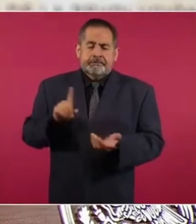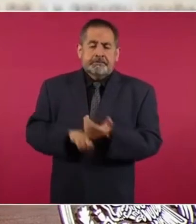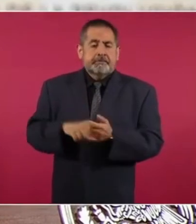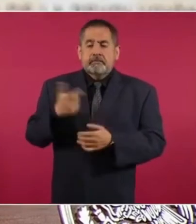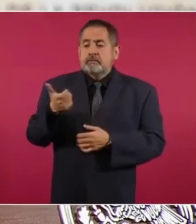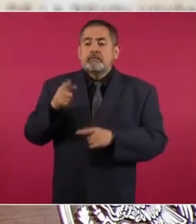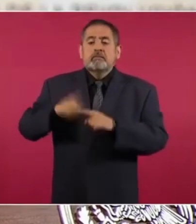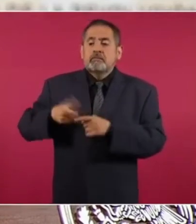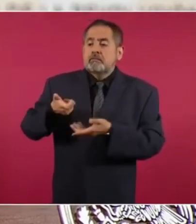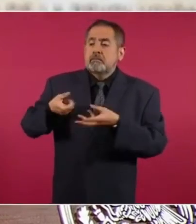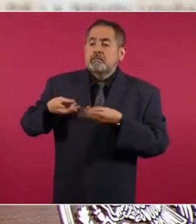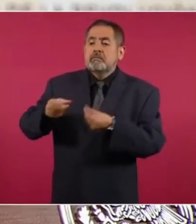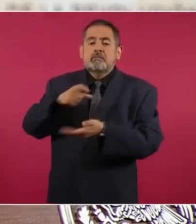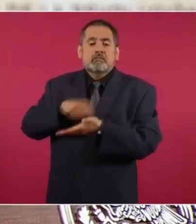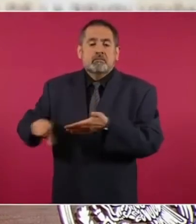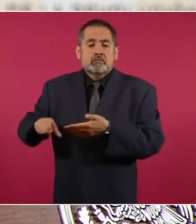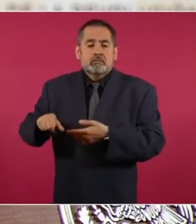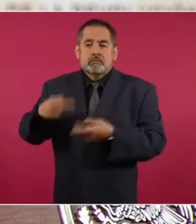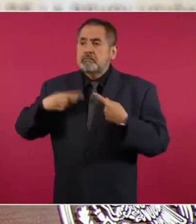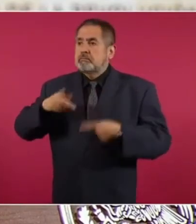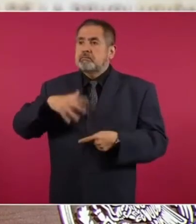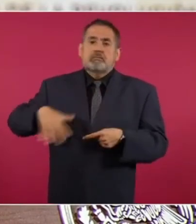dinero del pueblo